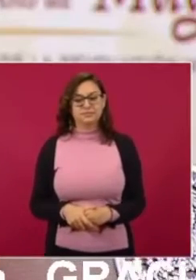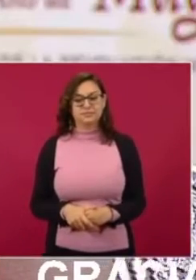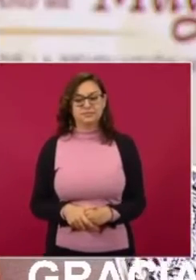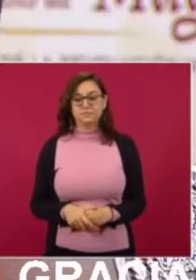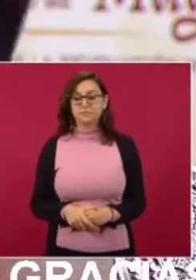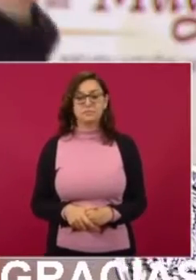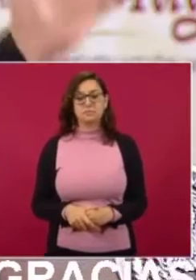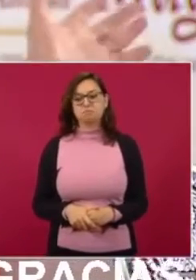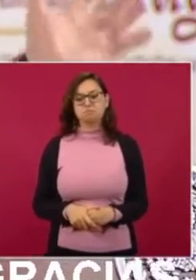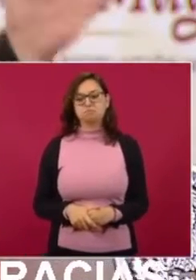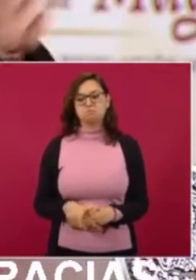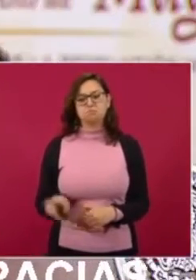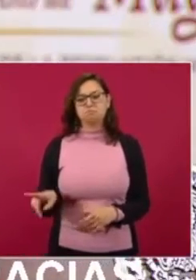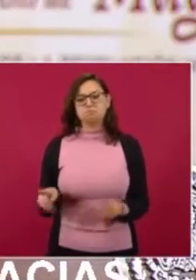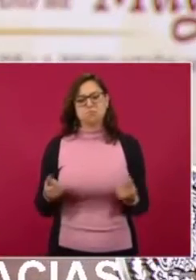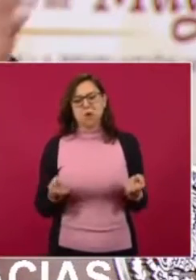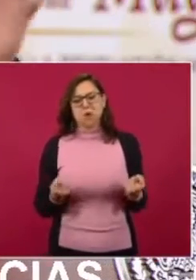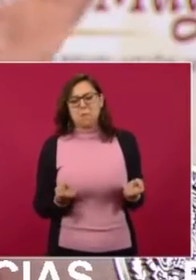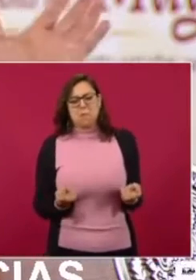pero no